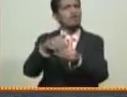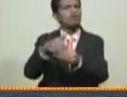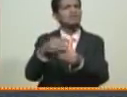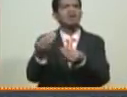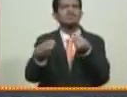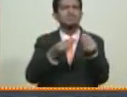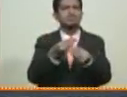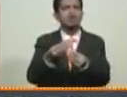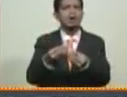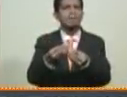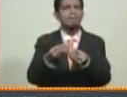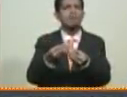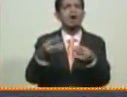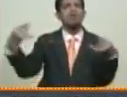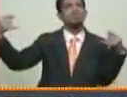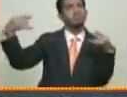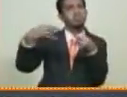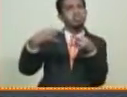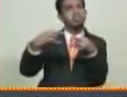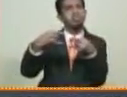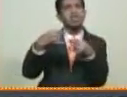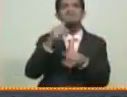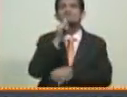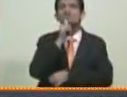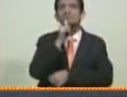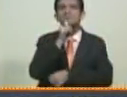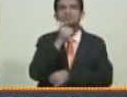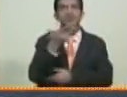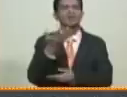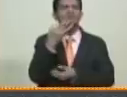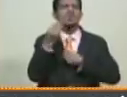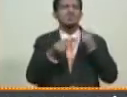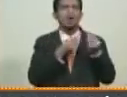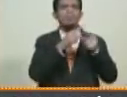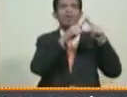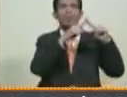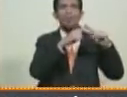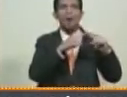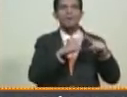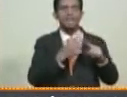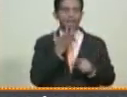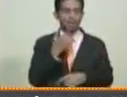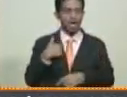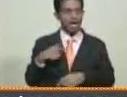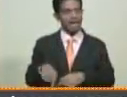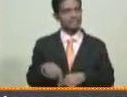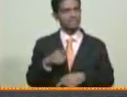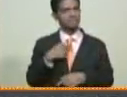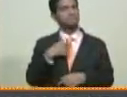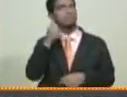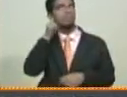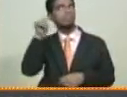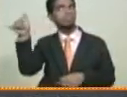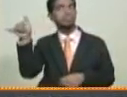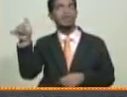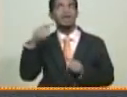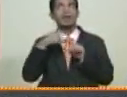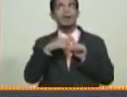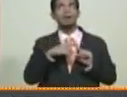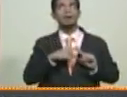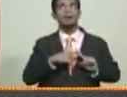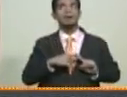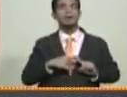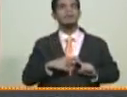transmiten, cómo cuentan, que llaman por teléfono aquí en la mesa tal, del puesto tal, tanto para tanto y tanto para tanto,